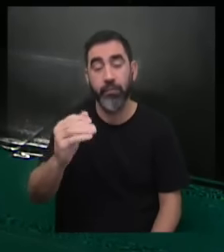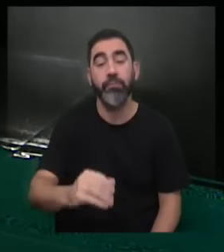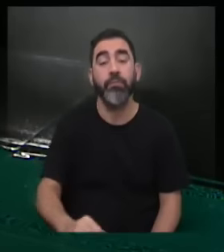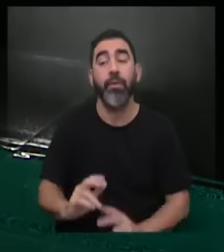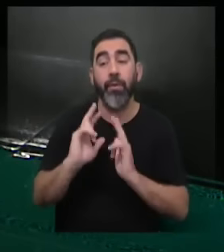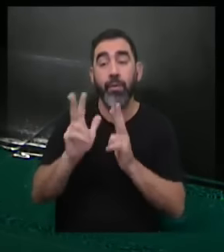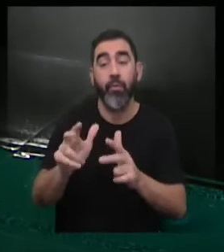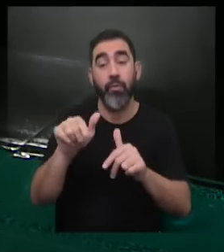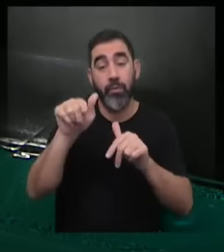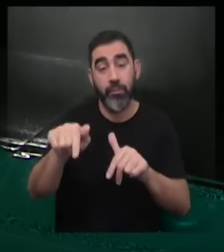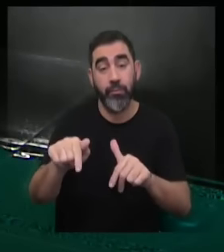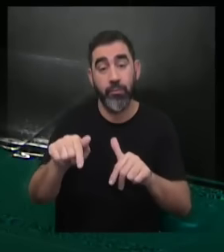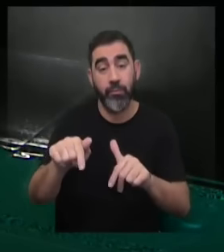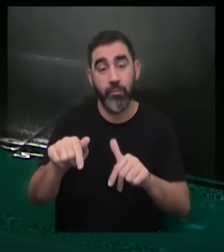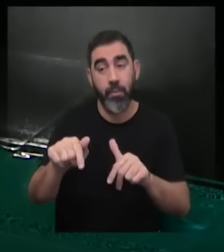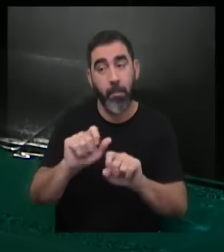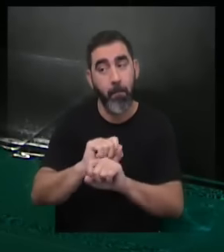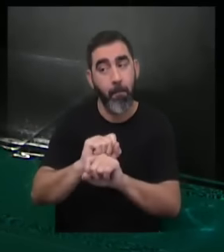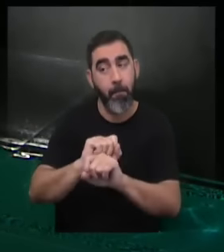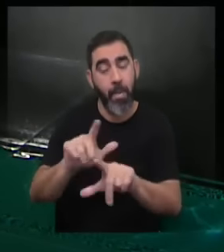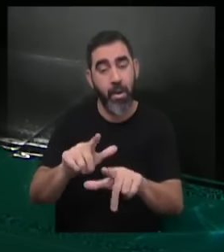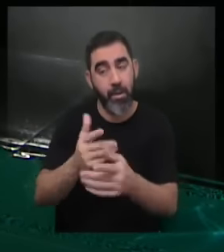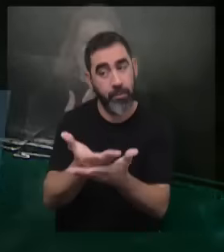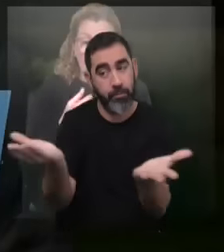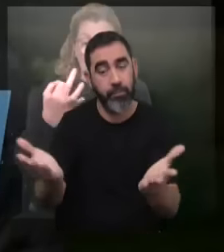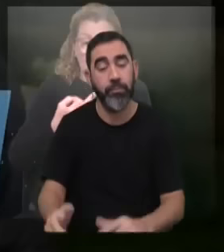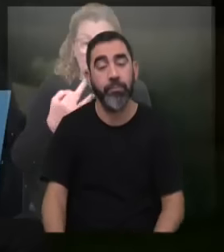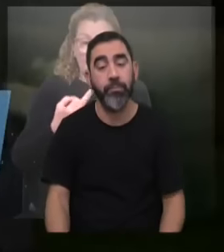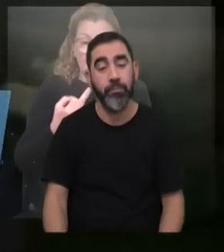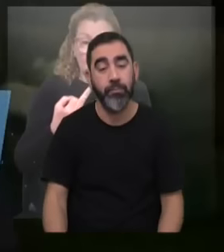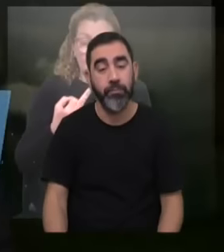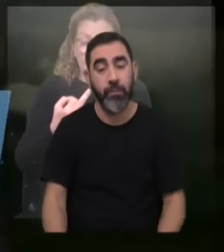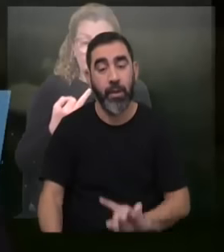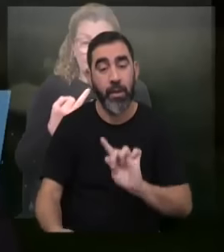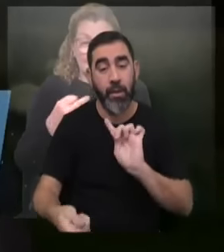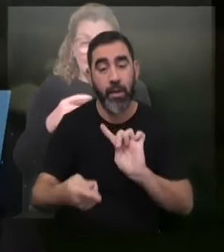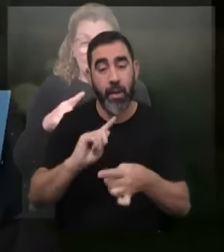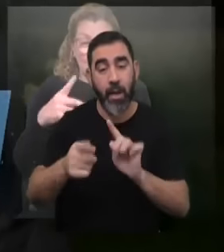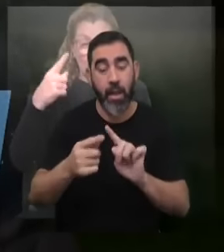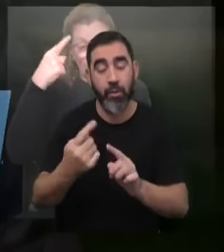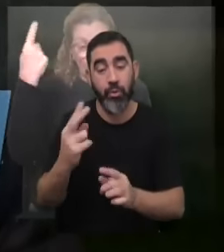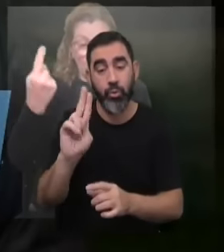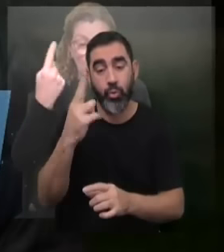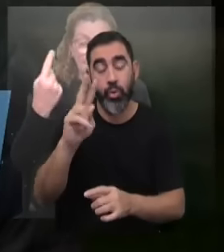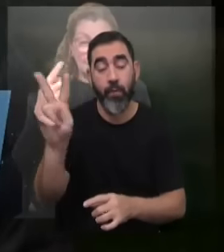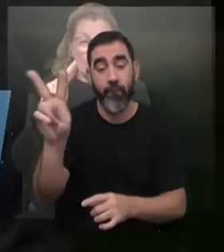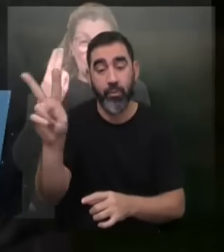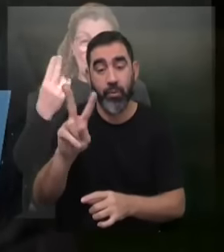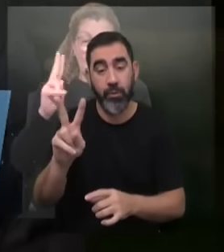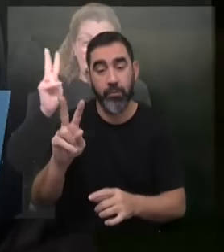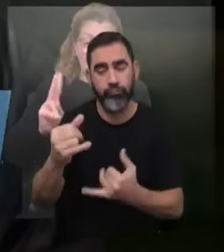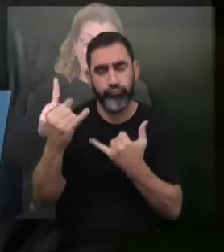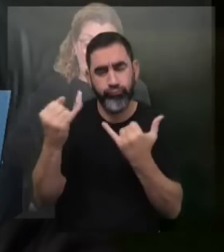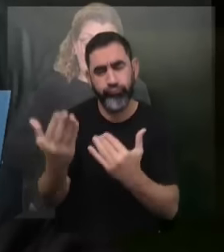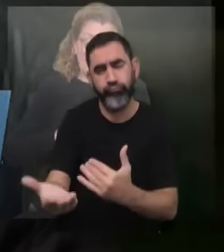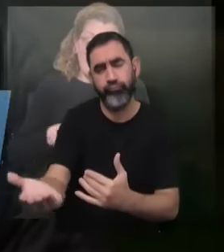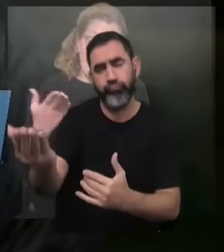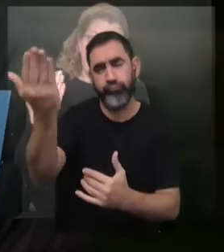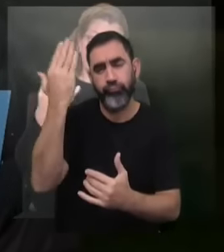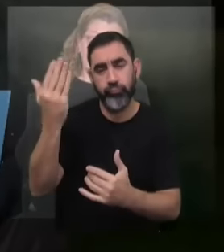aseguró que esto es una muy mala señal las relaciones diplomáticas entre Uruguay y Venezuela tienen mucho tiempo